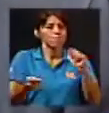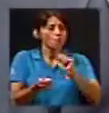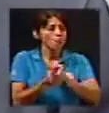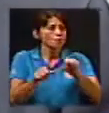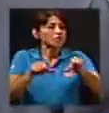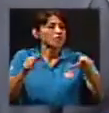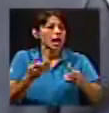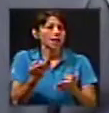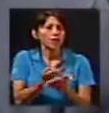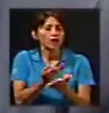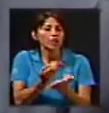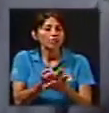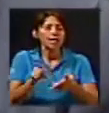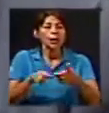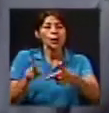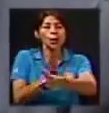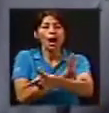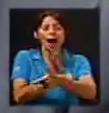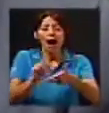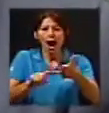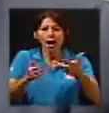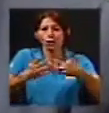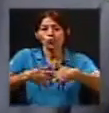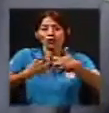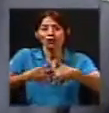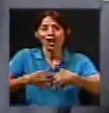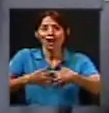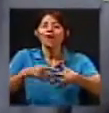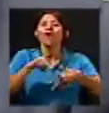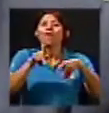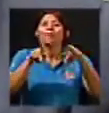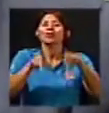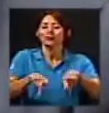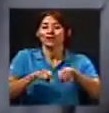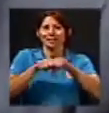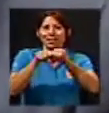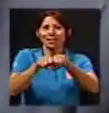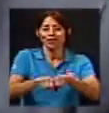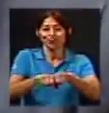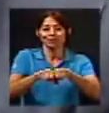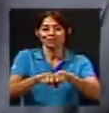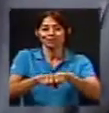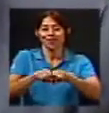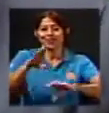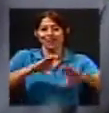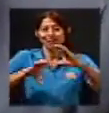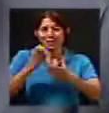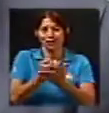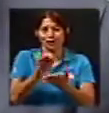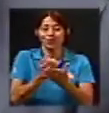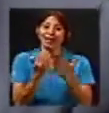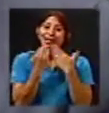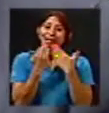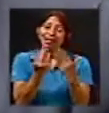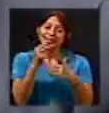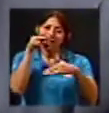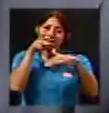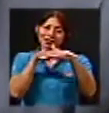financieros, bancarios e industriales, salieron de la Facultad de Ciencias Económicas. Gracias a esa visión de don Rodrigo